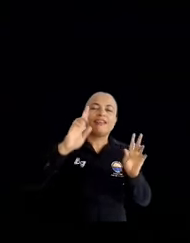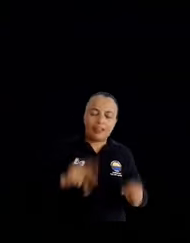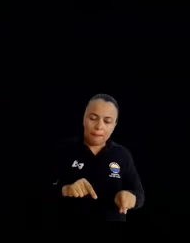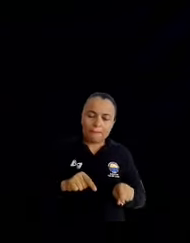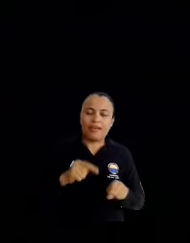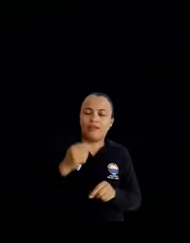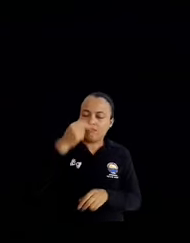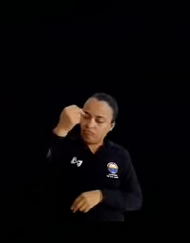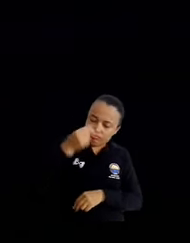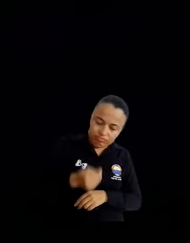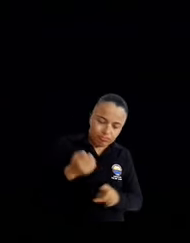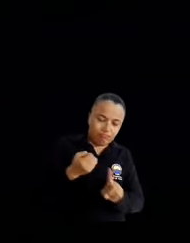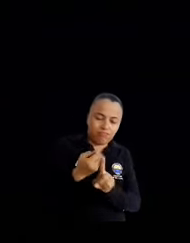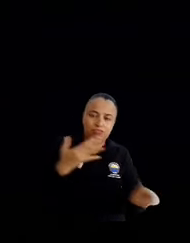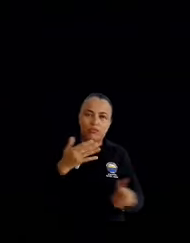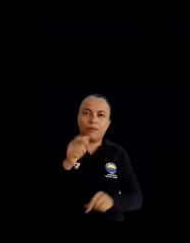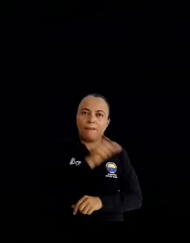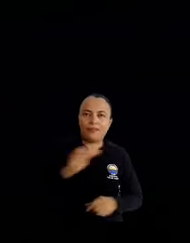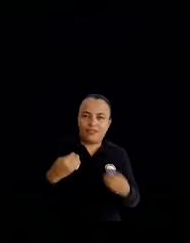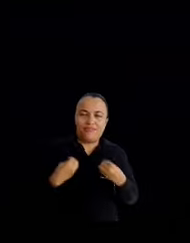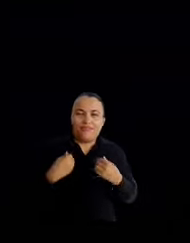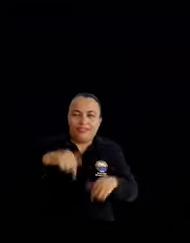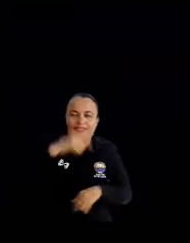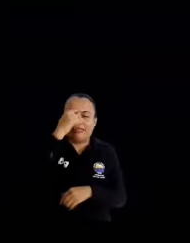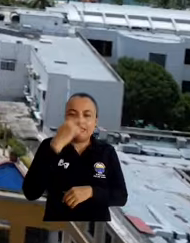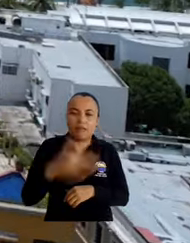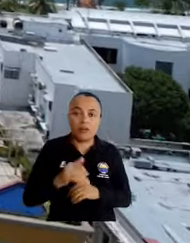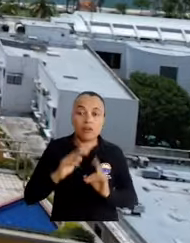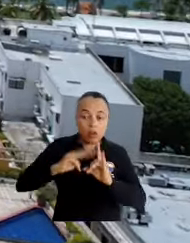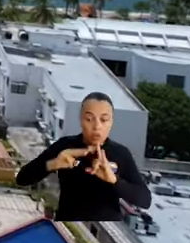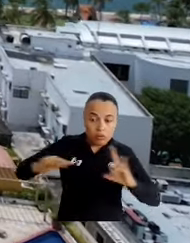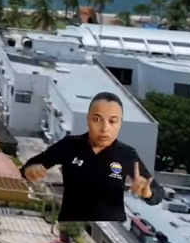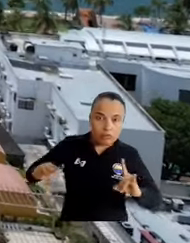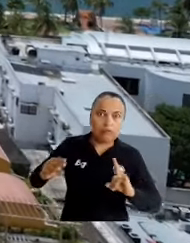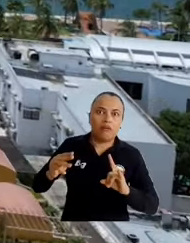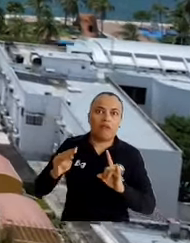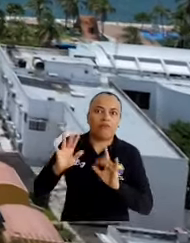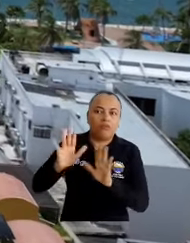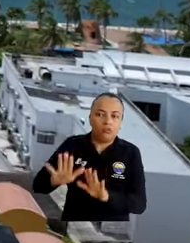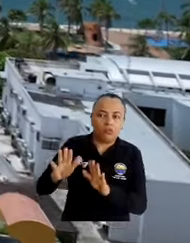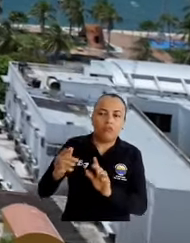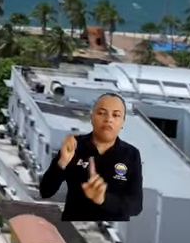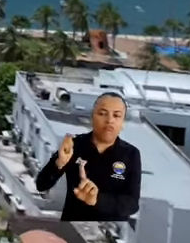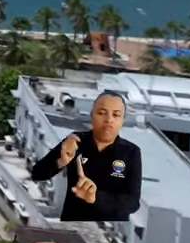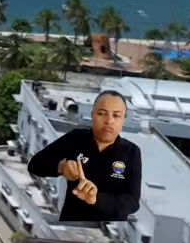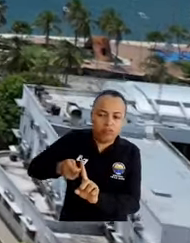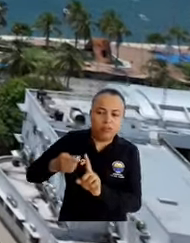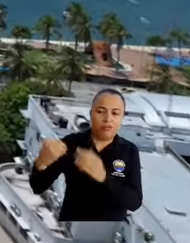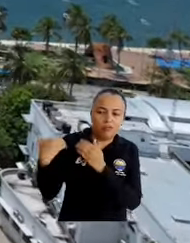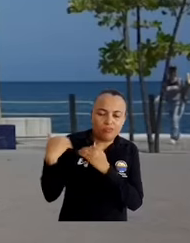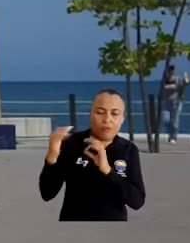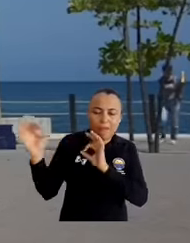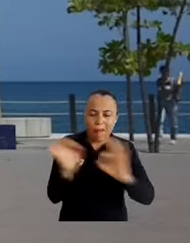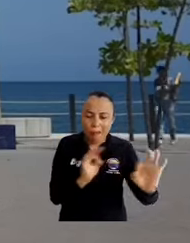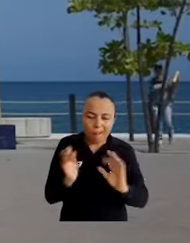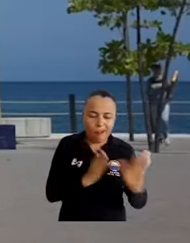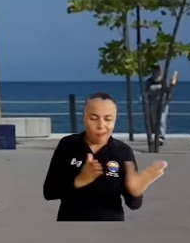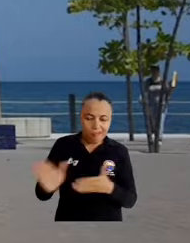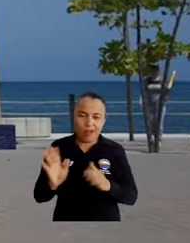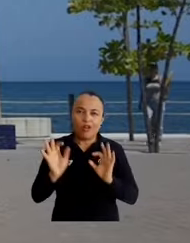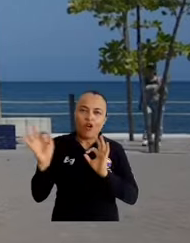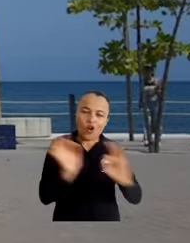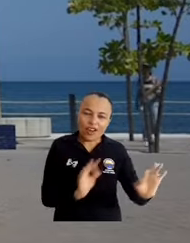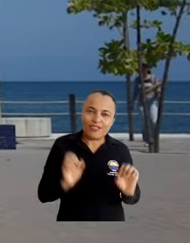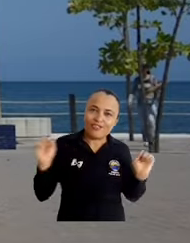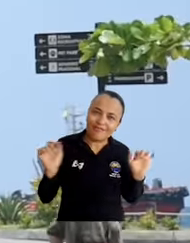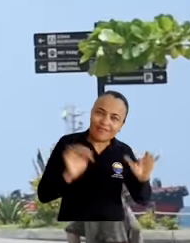también histórico para todos los samarios. Y la Universidad del Magdalena está desempeñando un papel protagónico en la